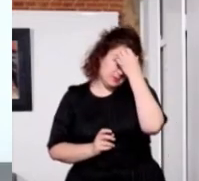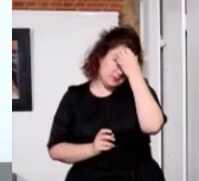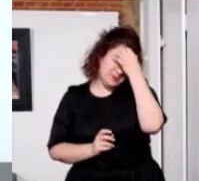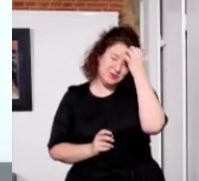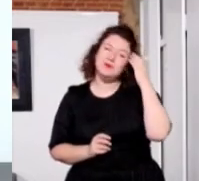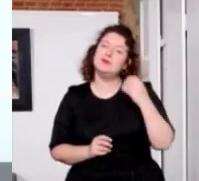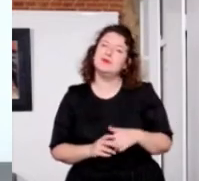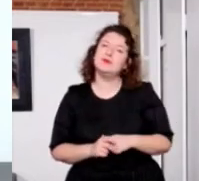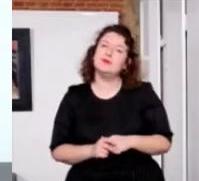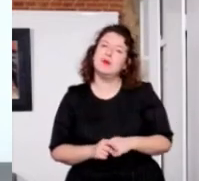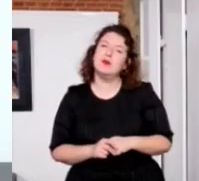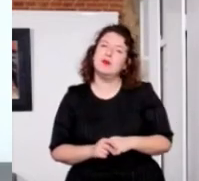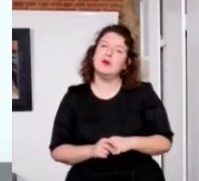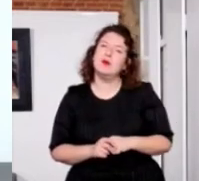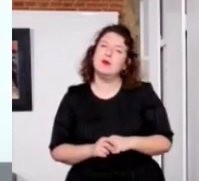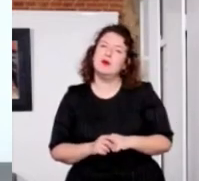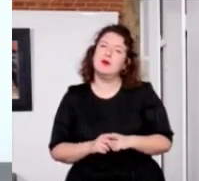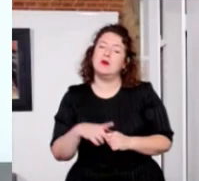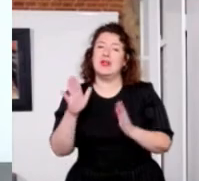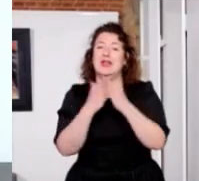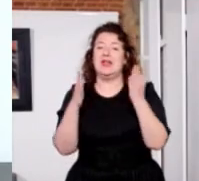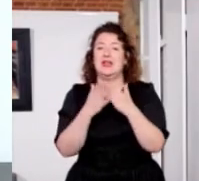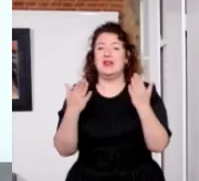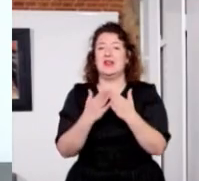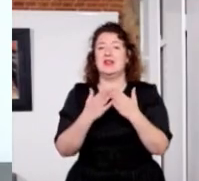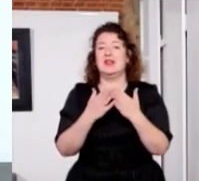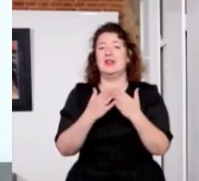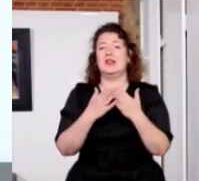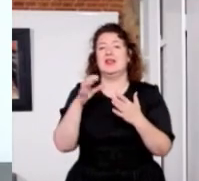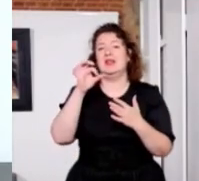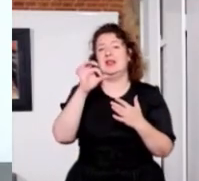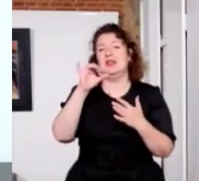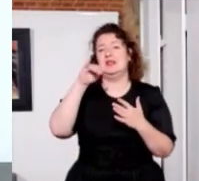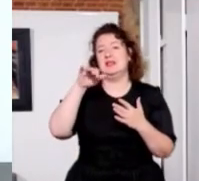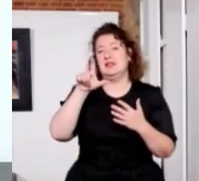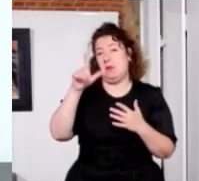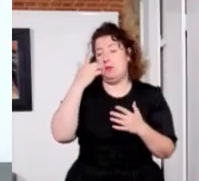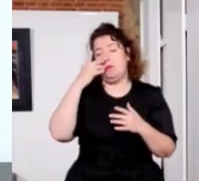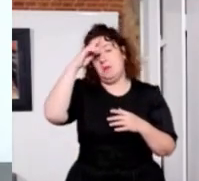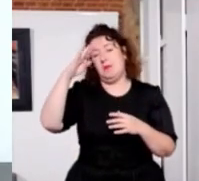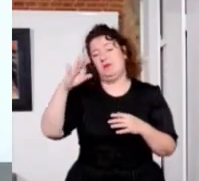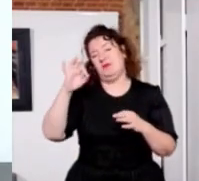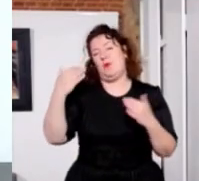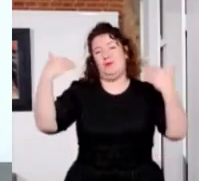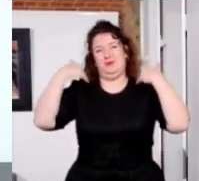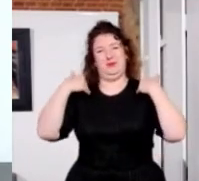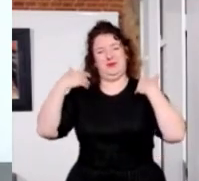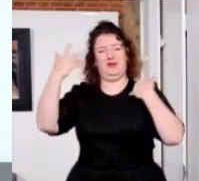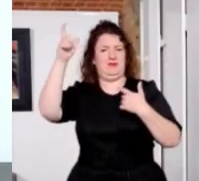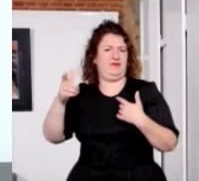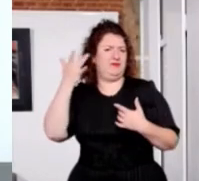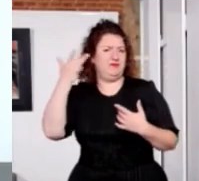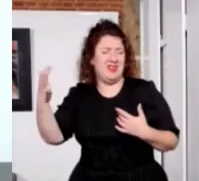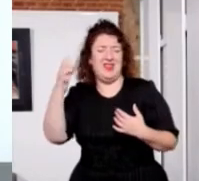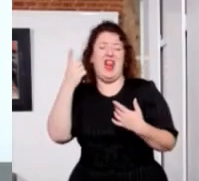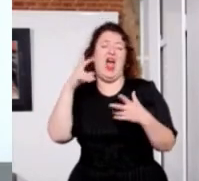si no habéis leído un pequeño capitulito de un libro de Simmel, uno de los padres de la sociología y de los padres de la sociología de la pobreza